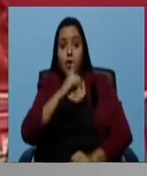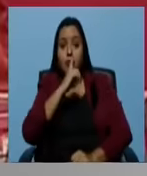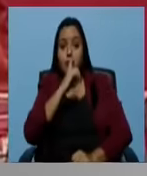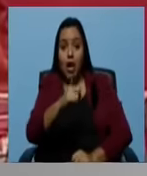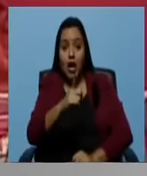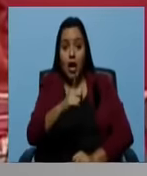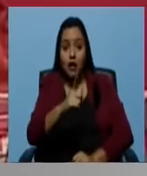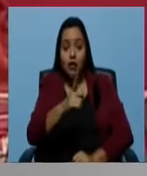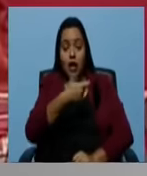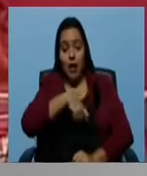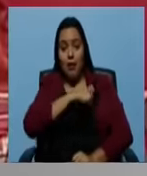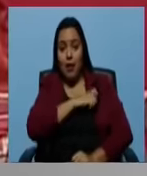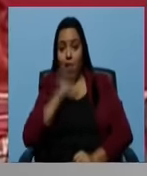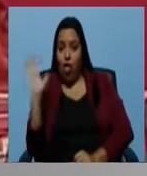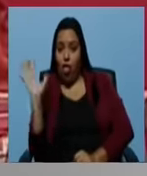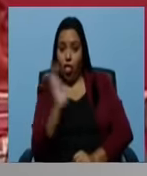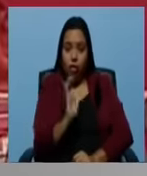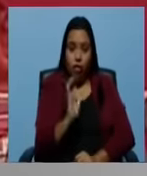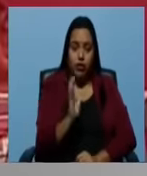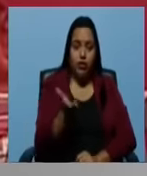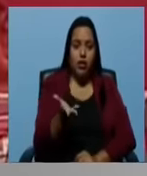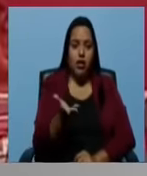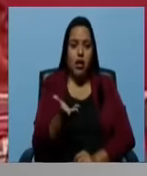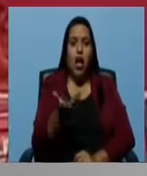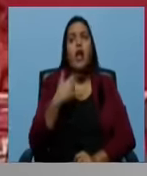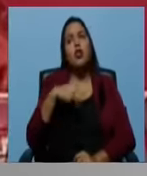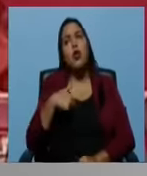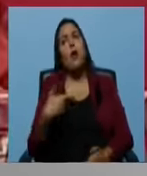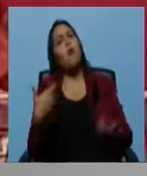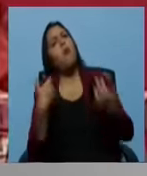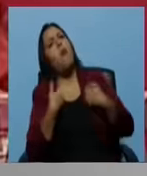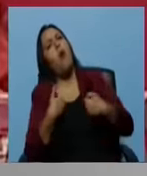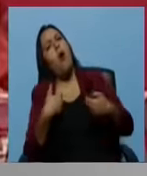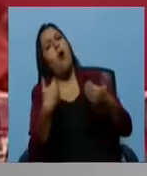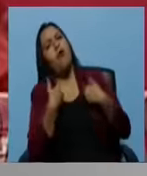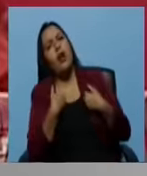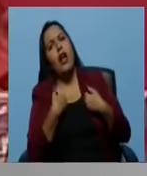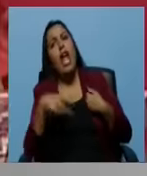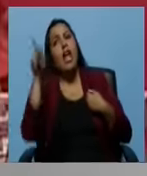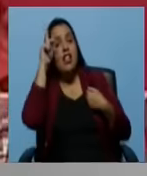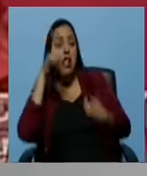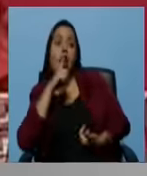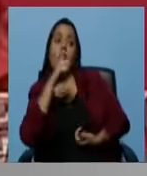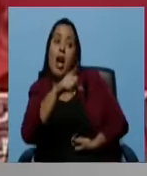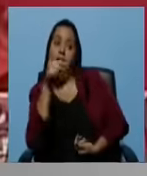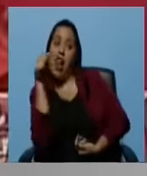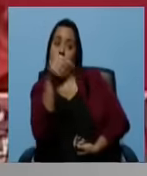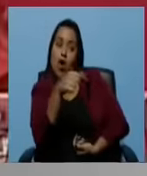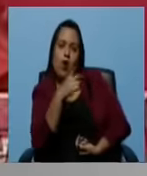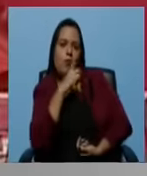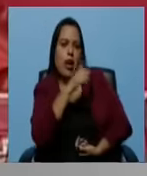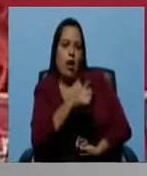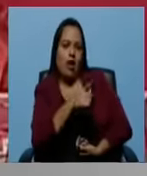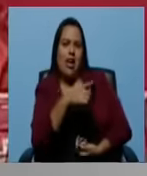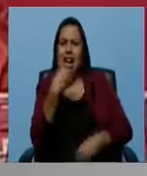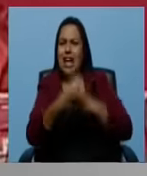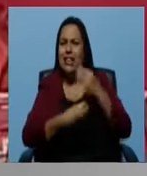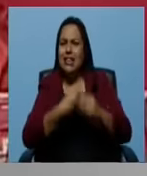los invasores, en las víctimas. Y los malos eran nuestros indígenas. Los acusaron hasta de